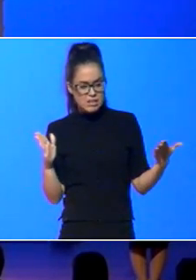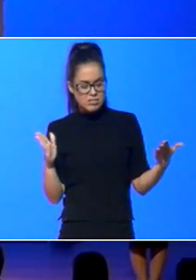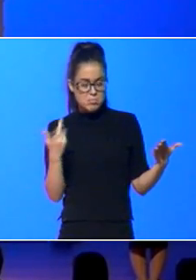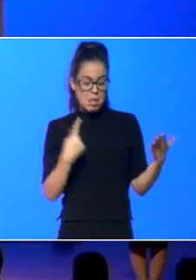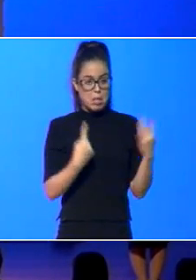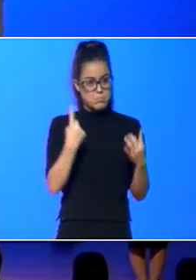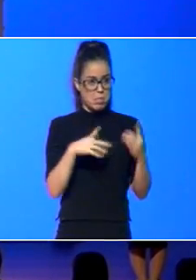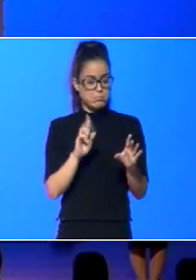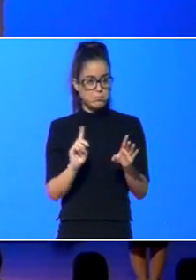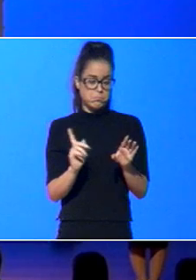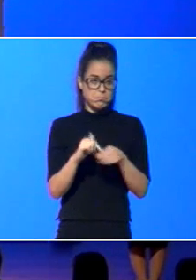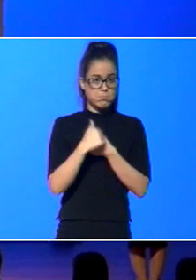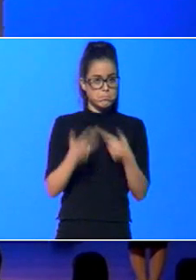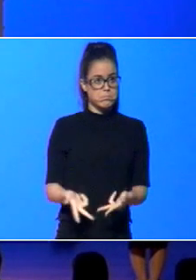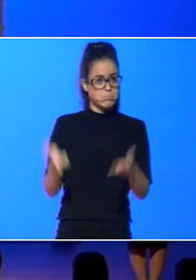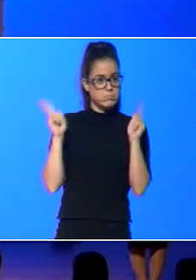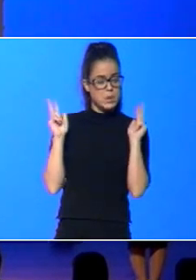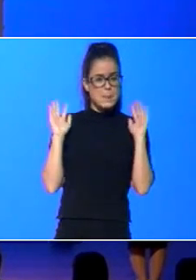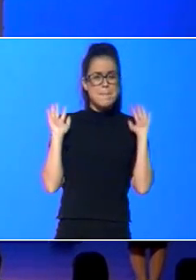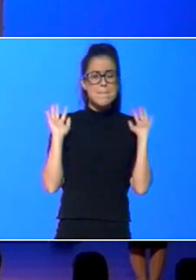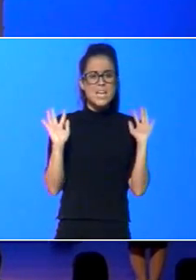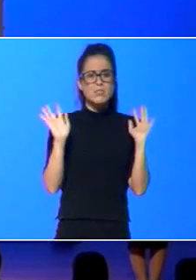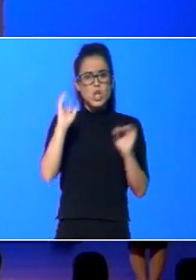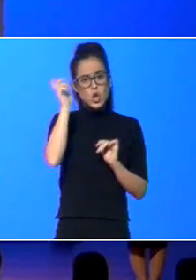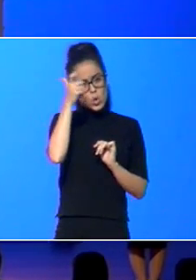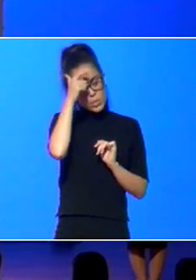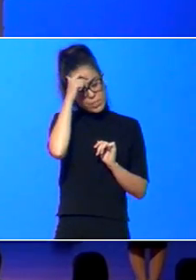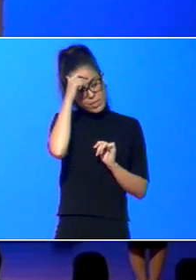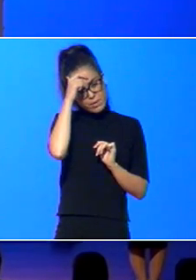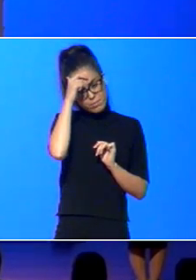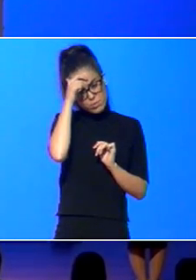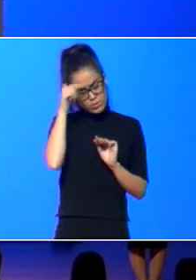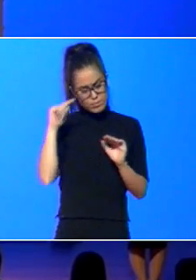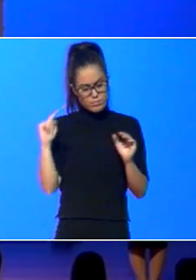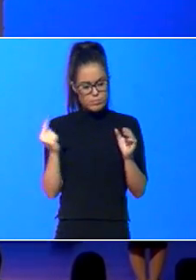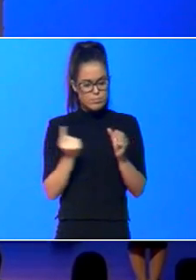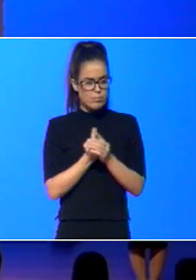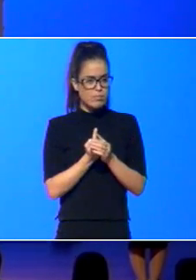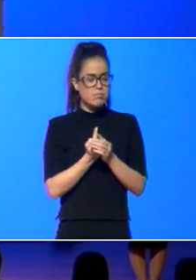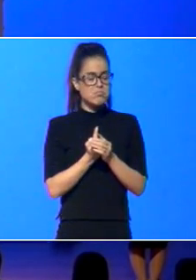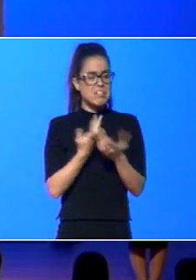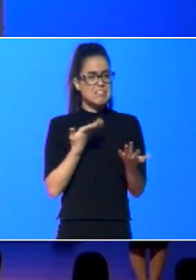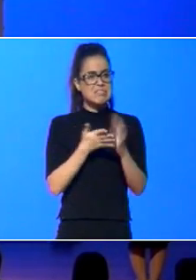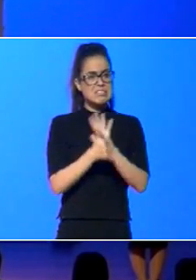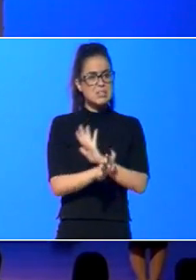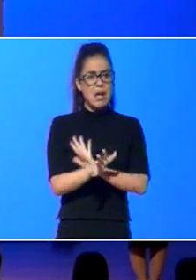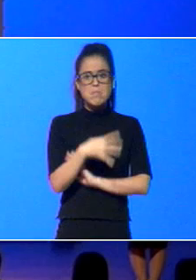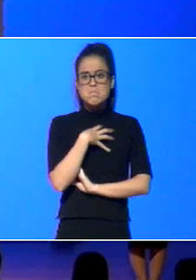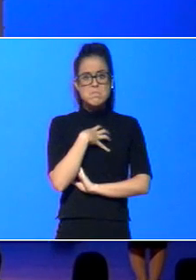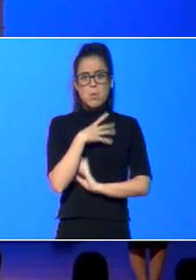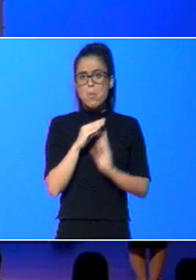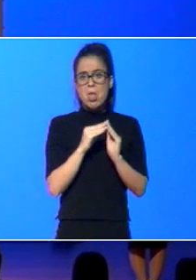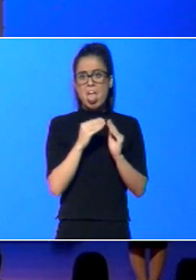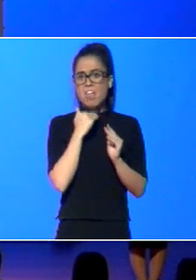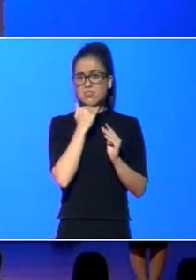participar, pero el concepto de inclusión no es un concepto en el cual yo pueda hacer algo y tenga que dar las gracias por